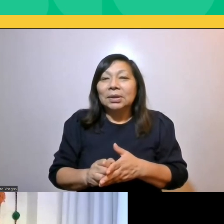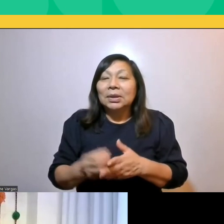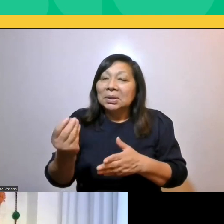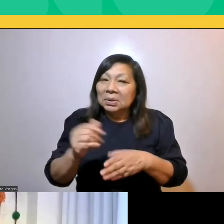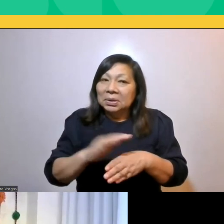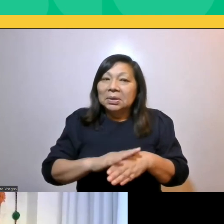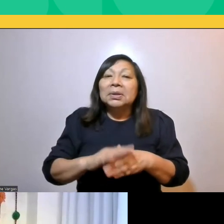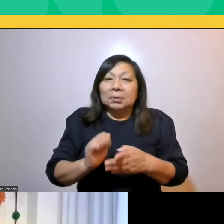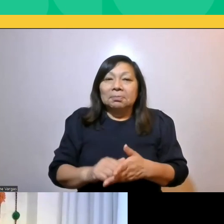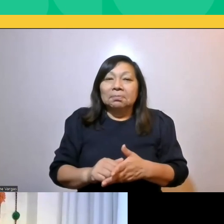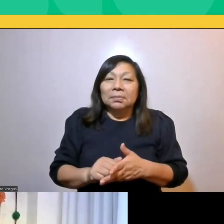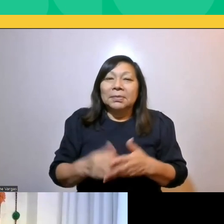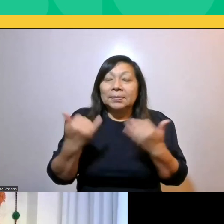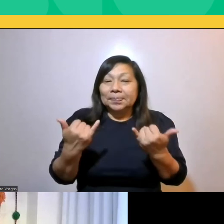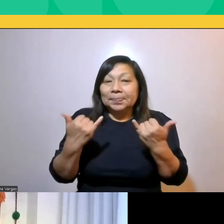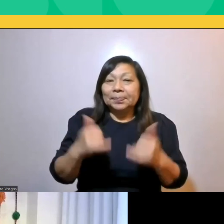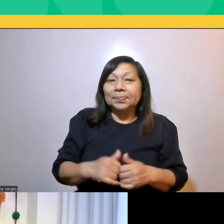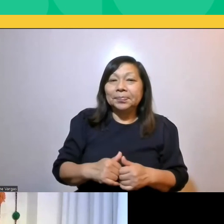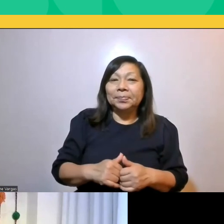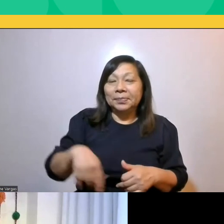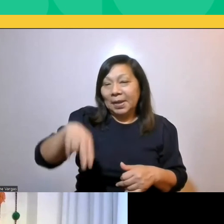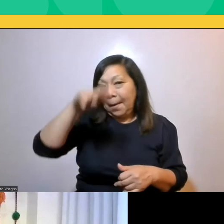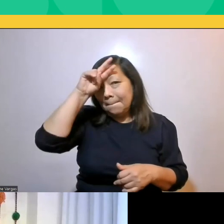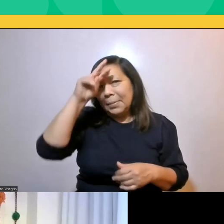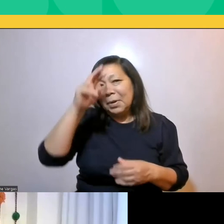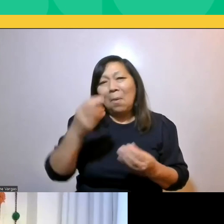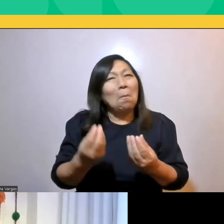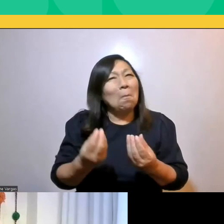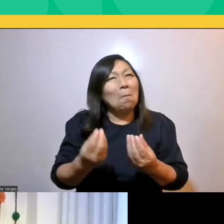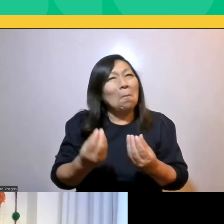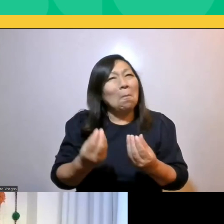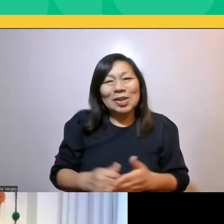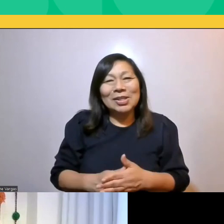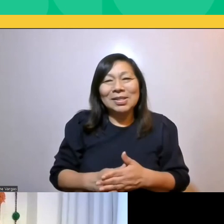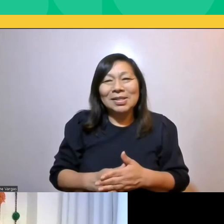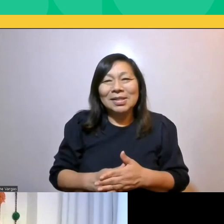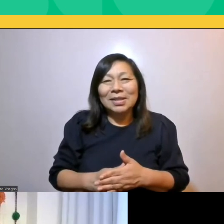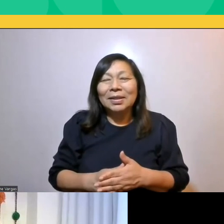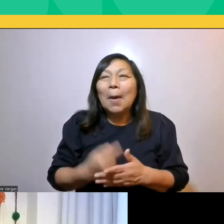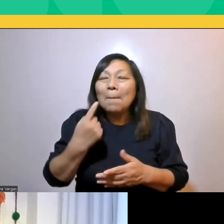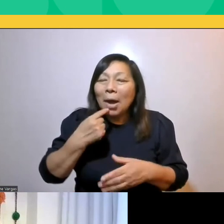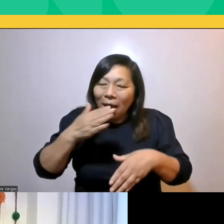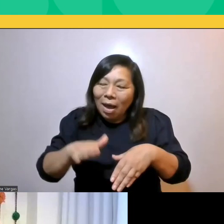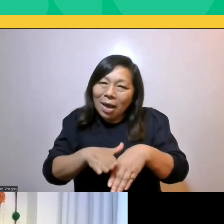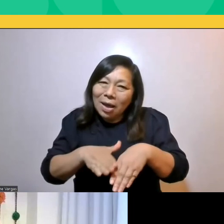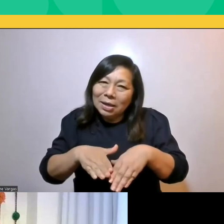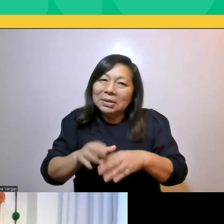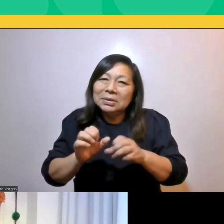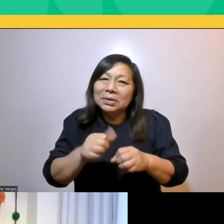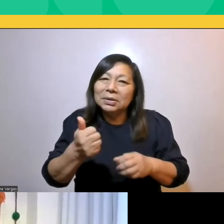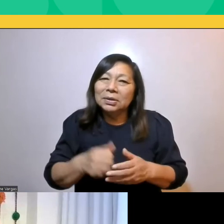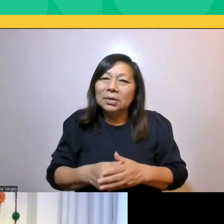Sí, en general, acá en nuestro país hay pocos productos de línea íntima, pero existe